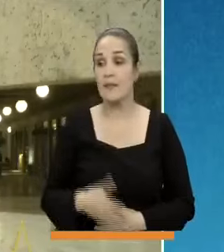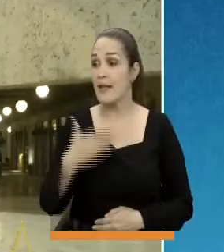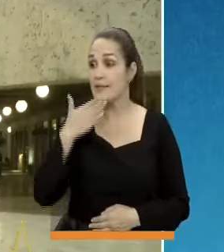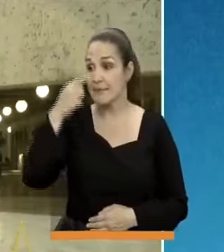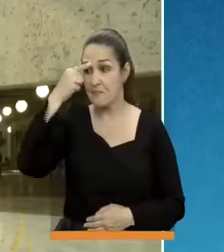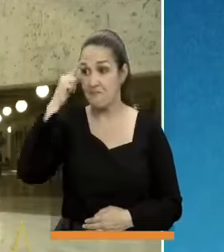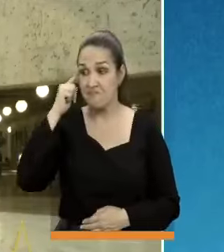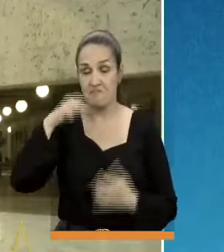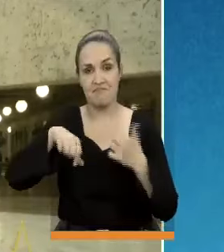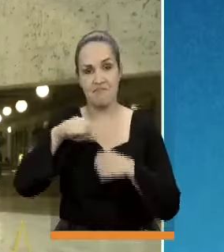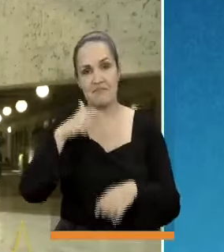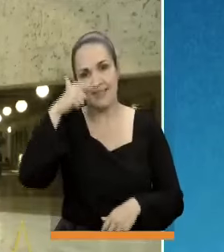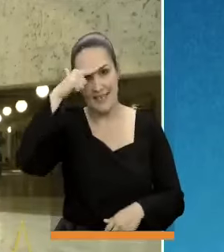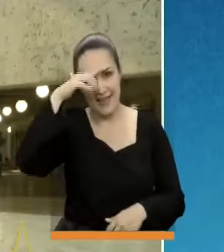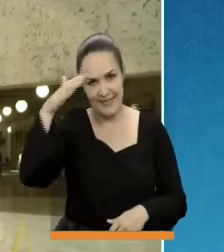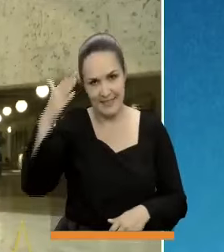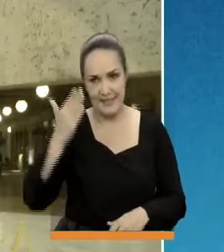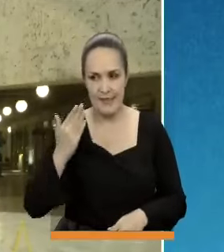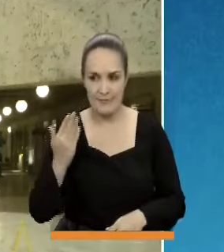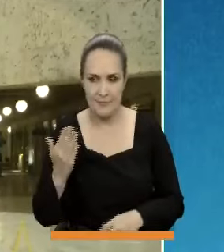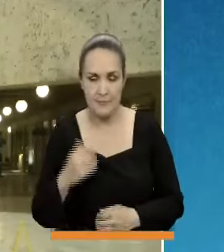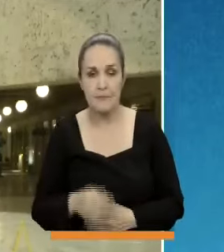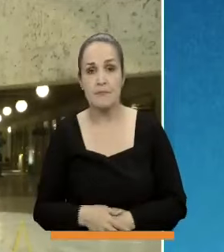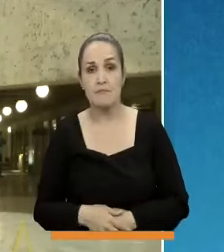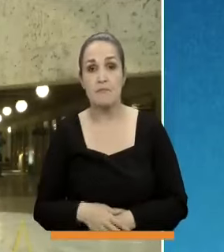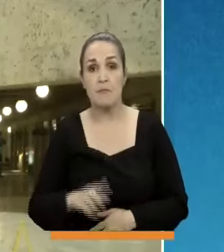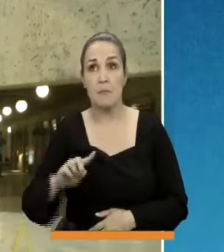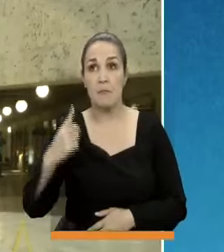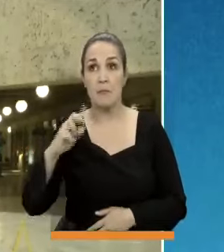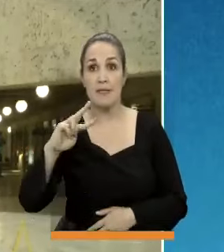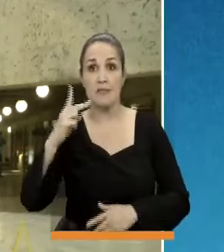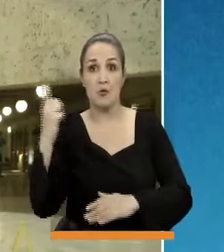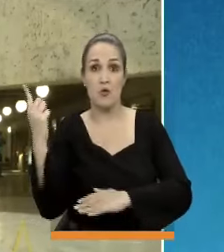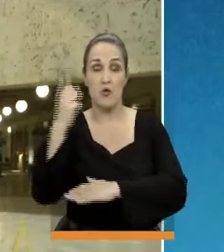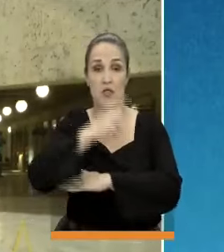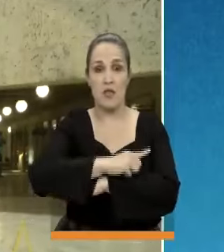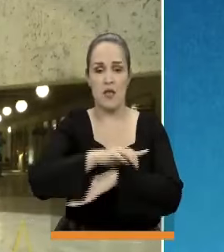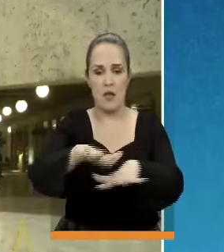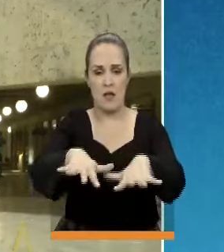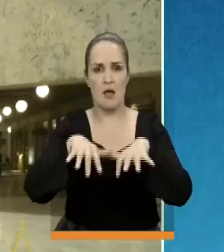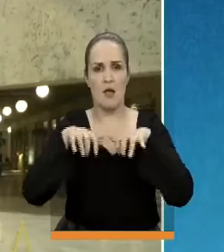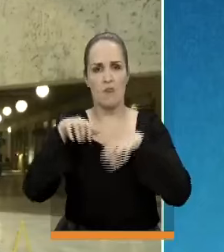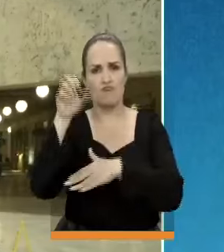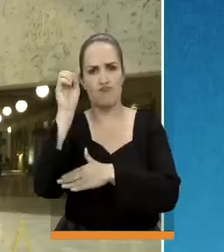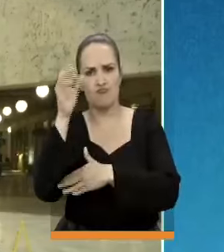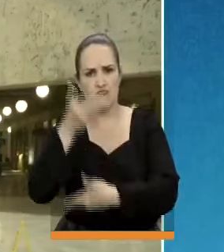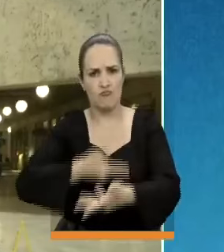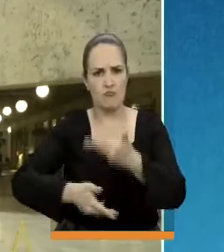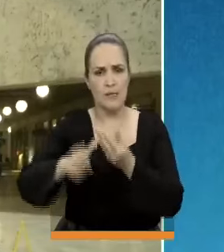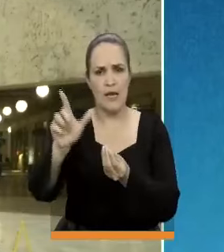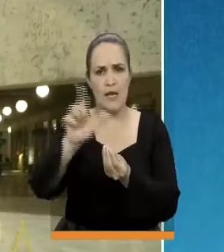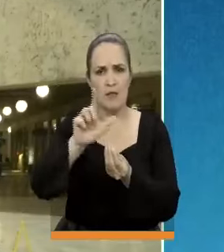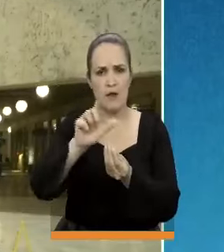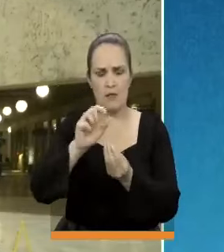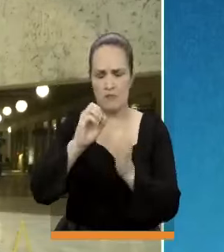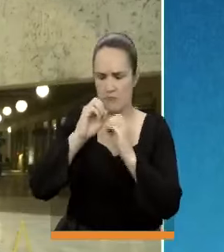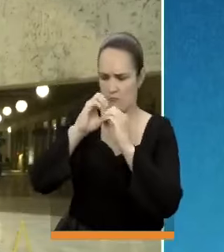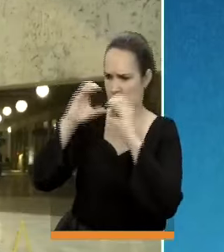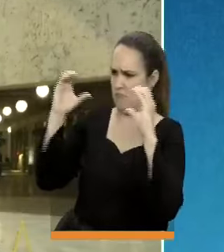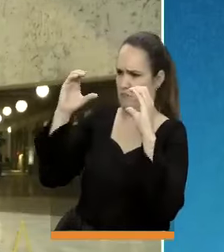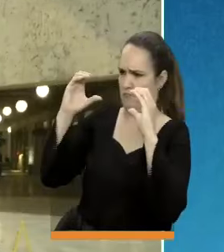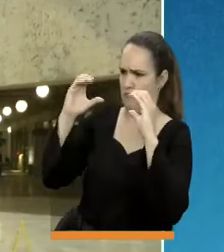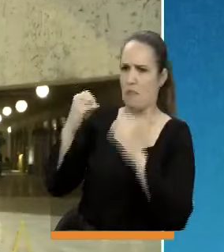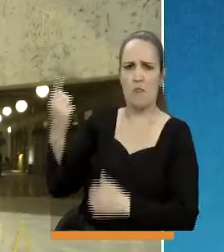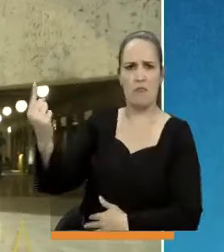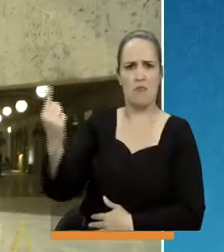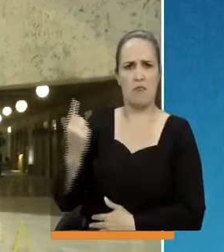Pasamos a Cartagena, donde en el segundo día de la Convención Liberal sorprendió la presencia de invitados, incluso del Partido Conservador